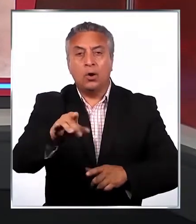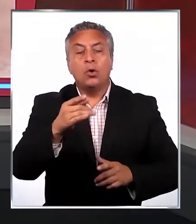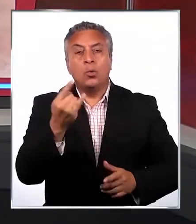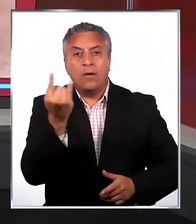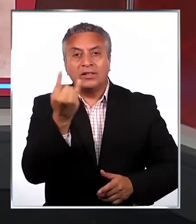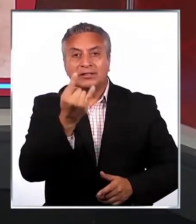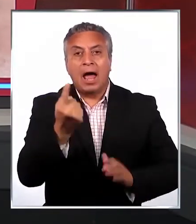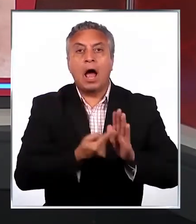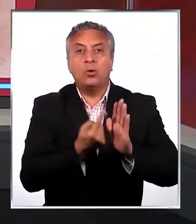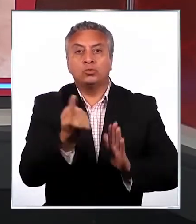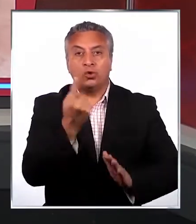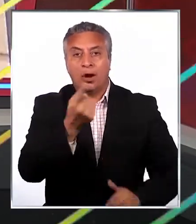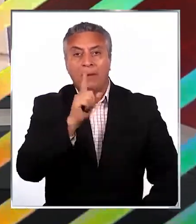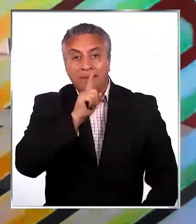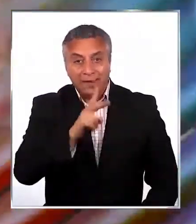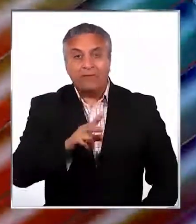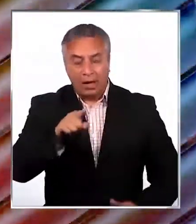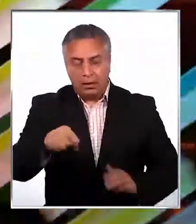Televisión con esta nota.